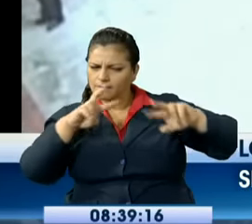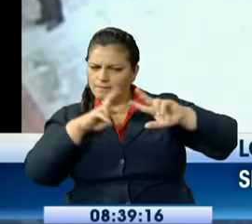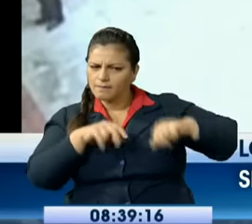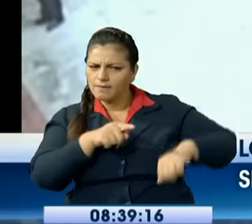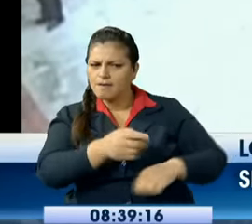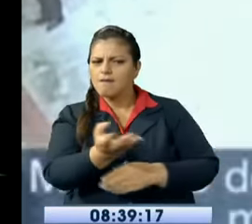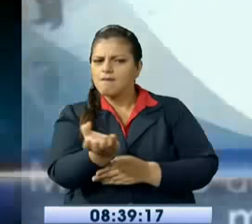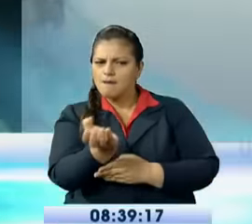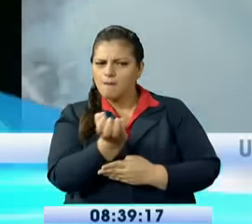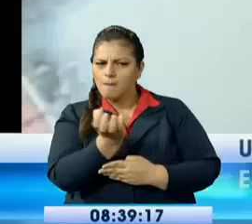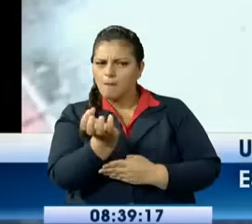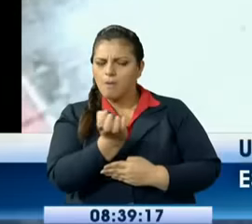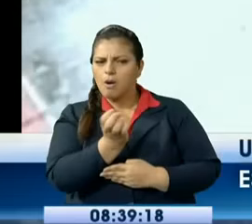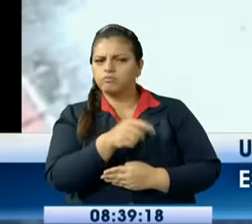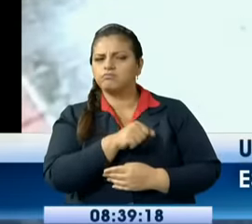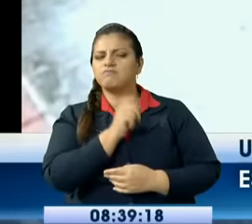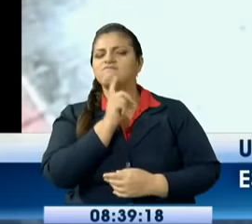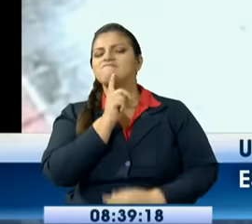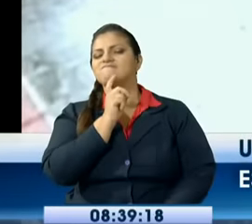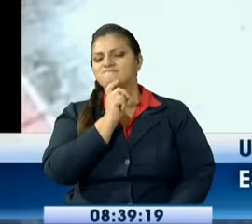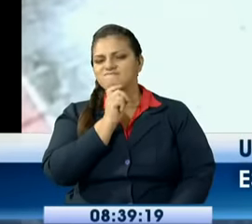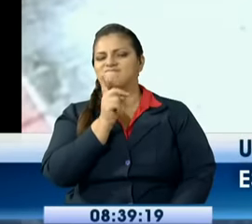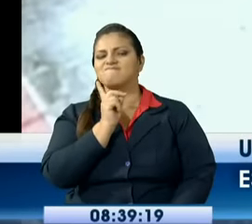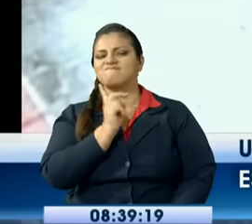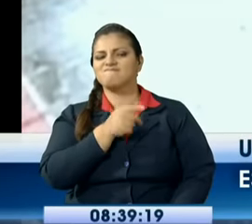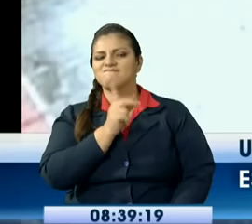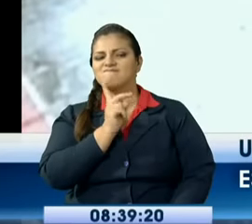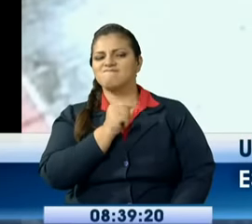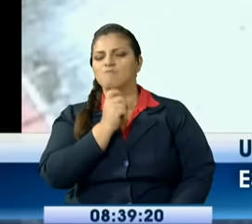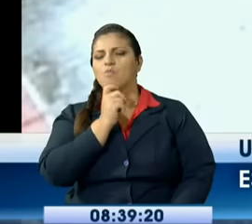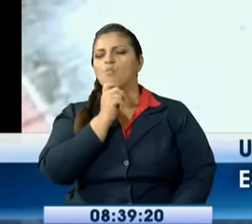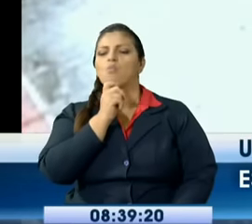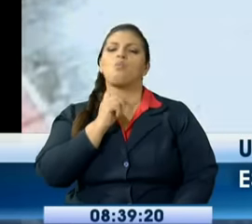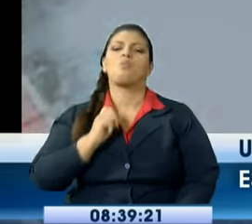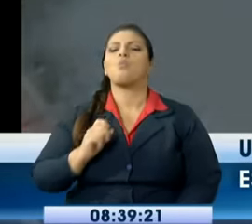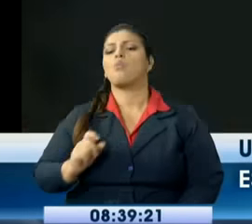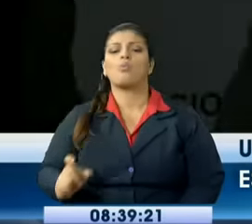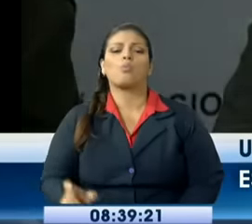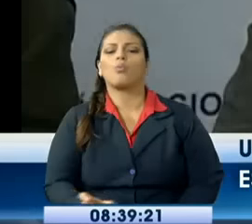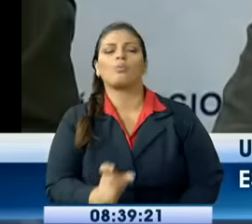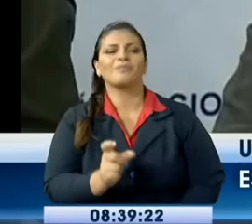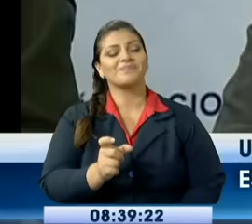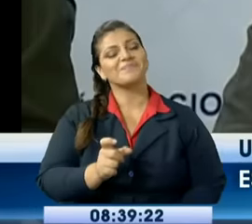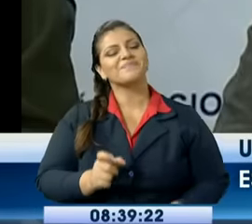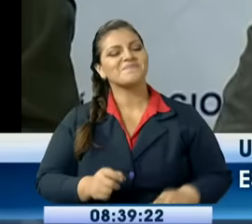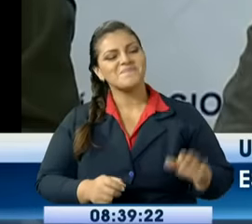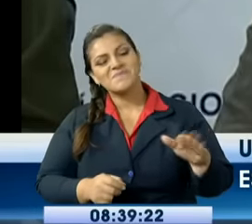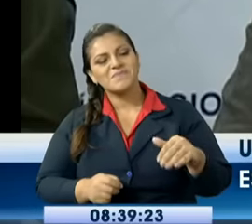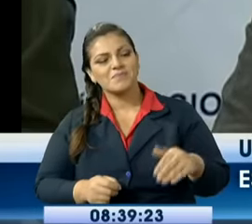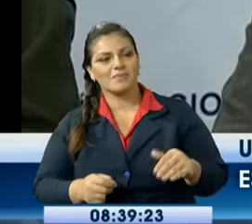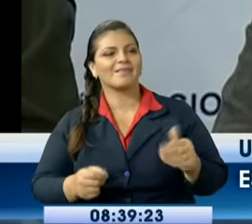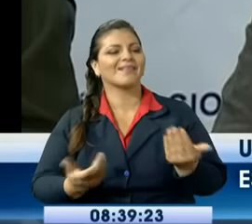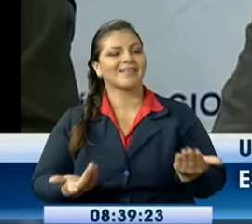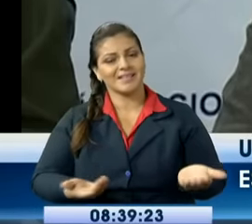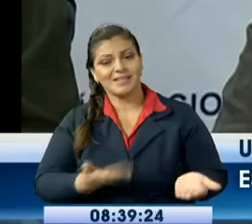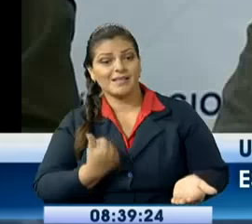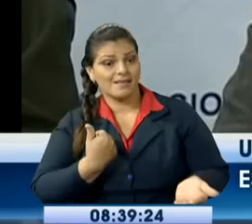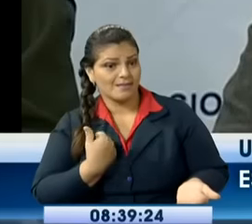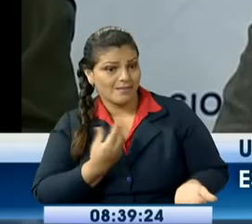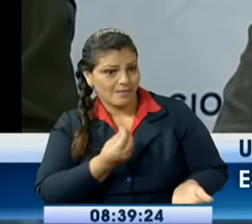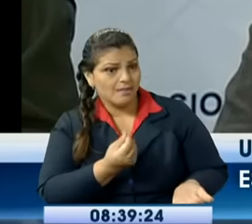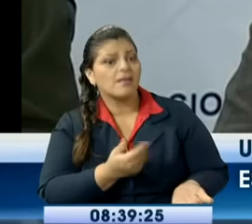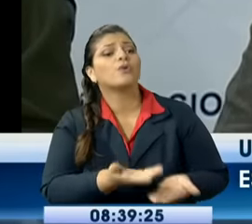pensiones jubilares. Posterior, los abordaban utilizando credenciales falsas. Convencían a las personas de que tenían que